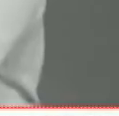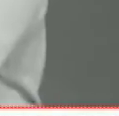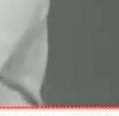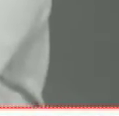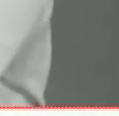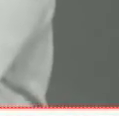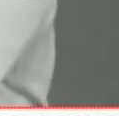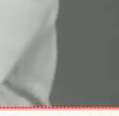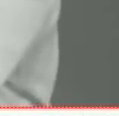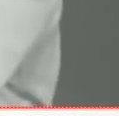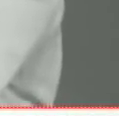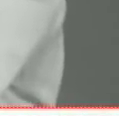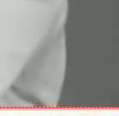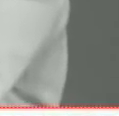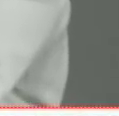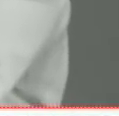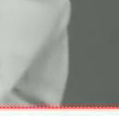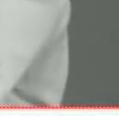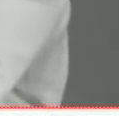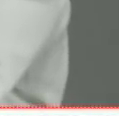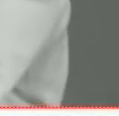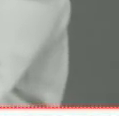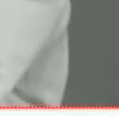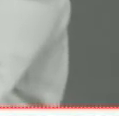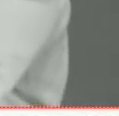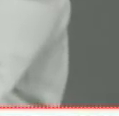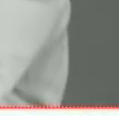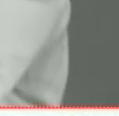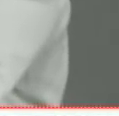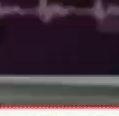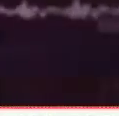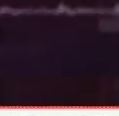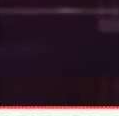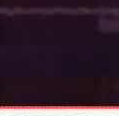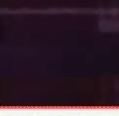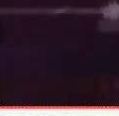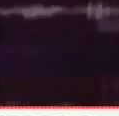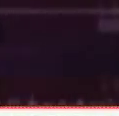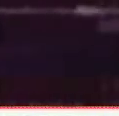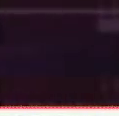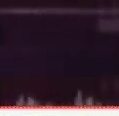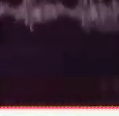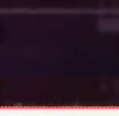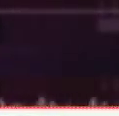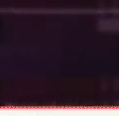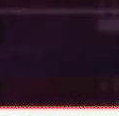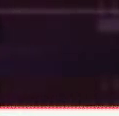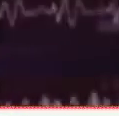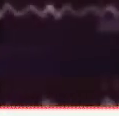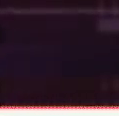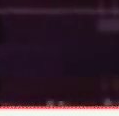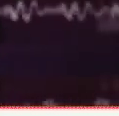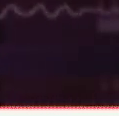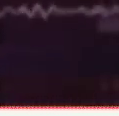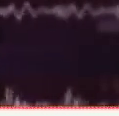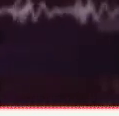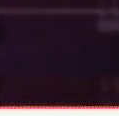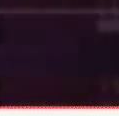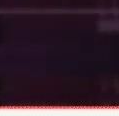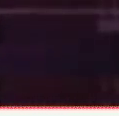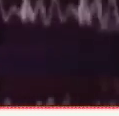aquellos que utilizaron como títeres. Eso es algo que no depende de nosotros y que no está en nuestras manos. Como usted puede